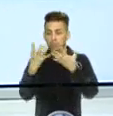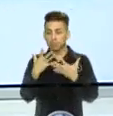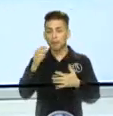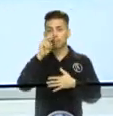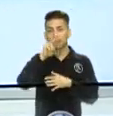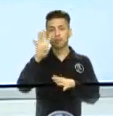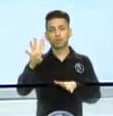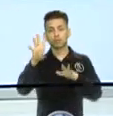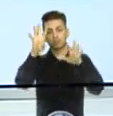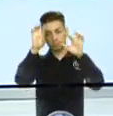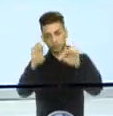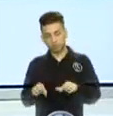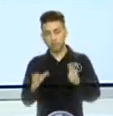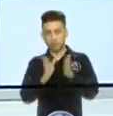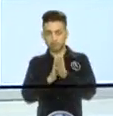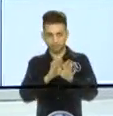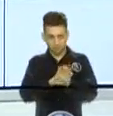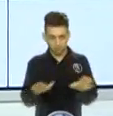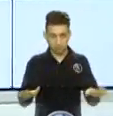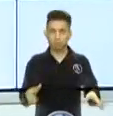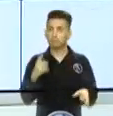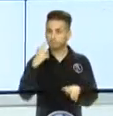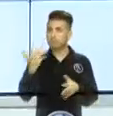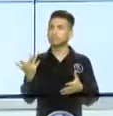horas. Así las cosas, tenemos